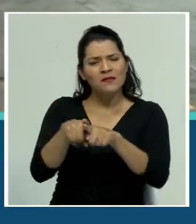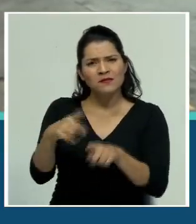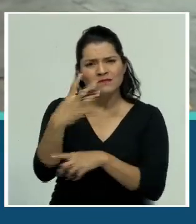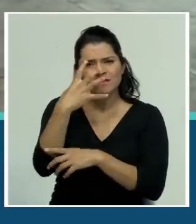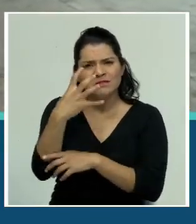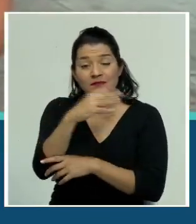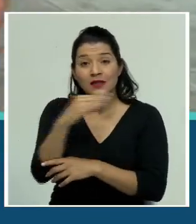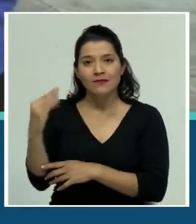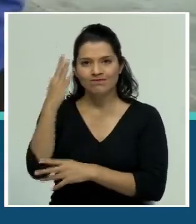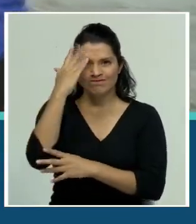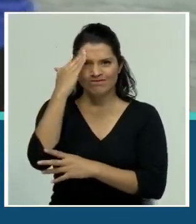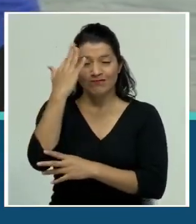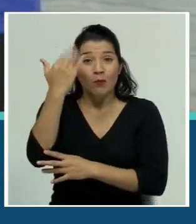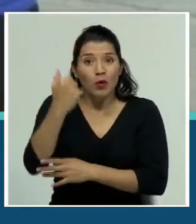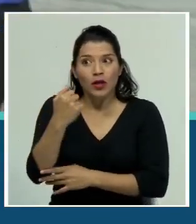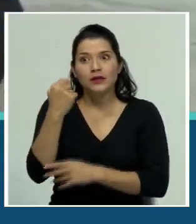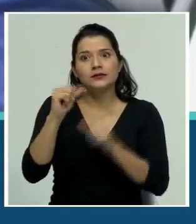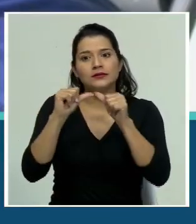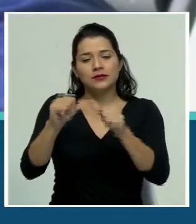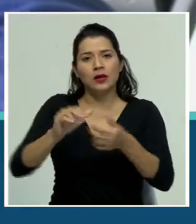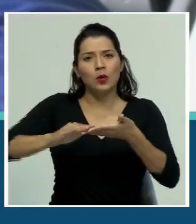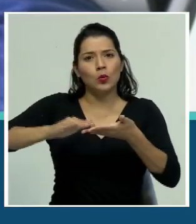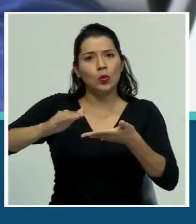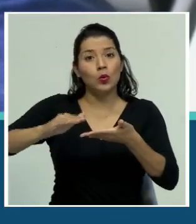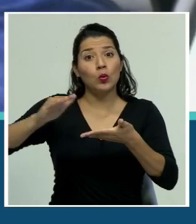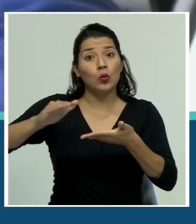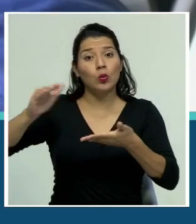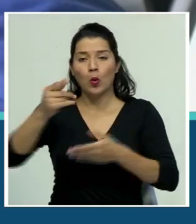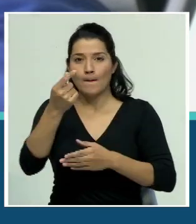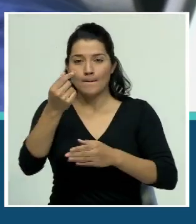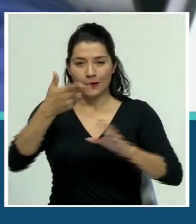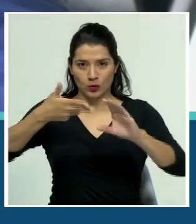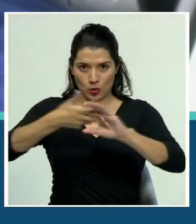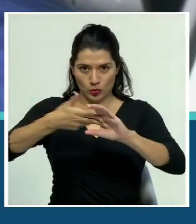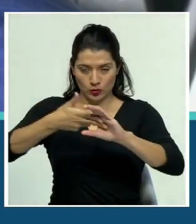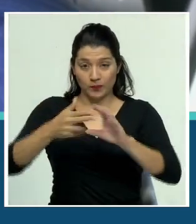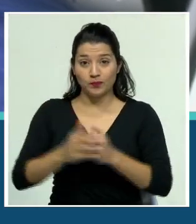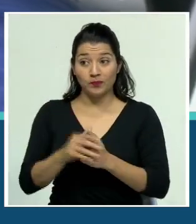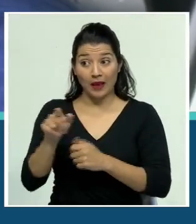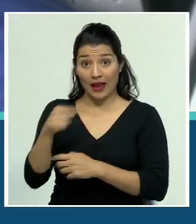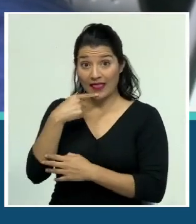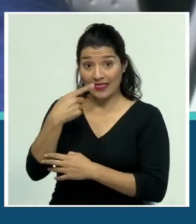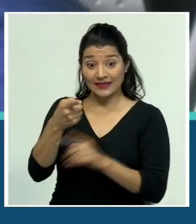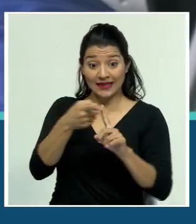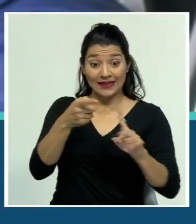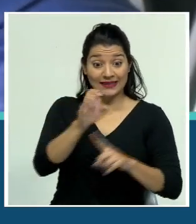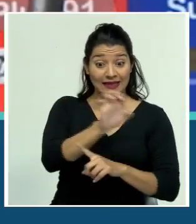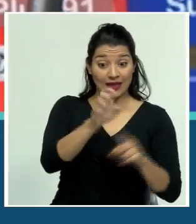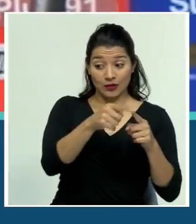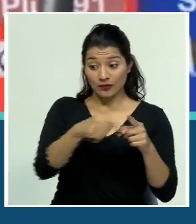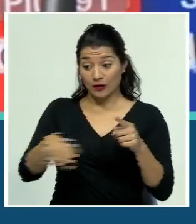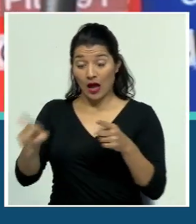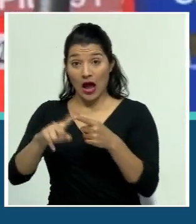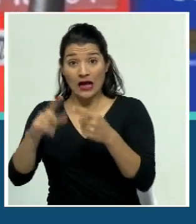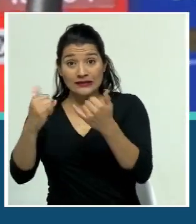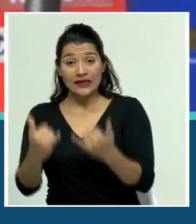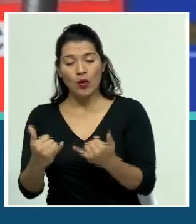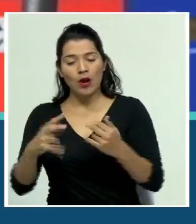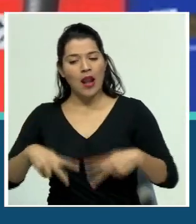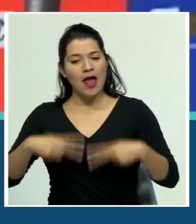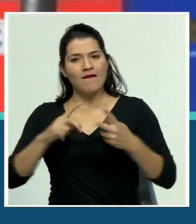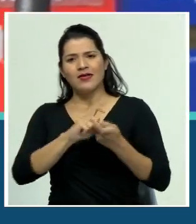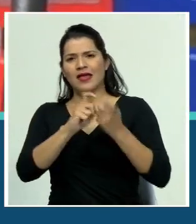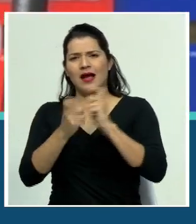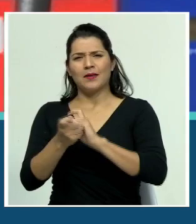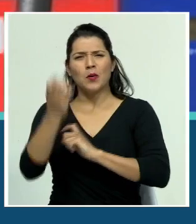angustia ante el constante aumento en el precio de los combustibles. Asegura que de enero a la fecha su vida cambió por el elevado